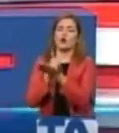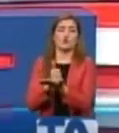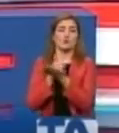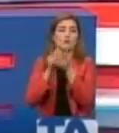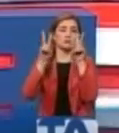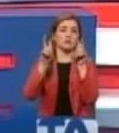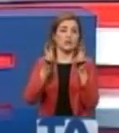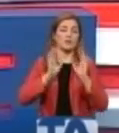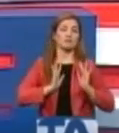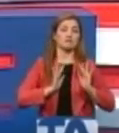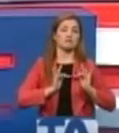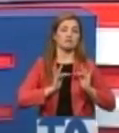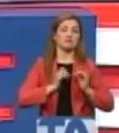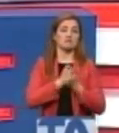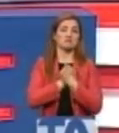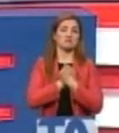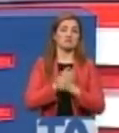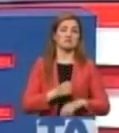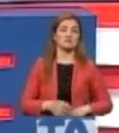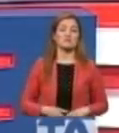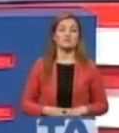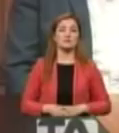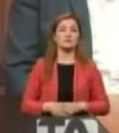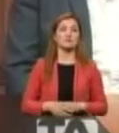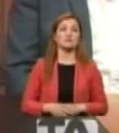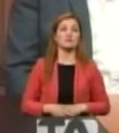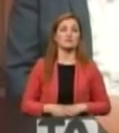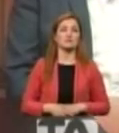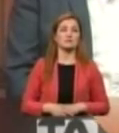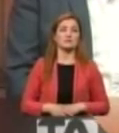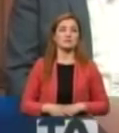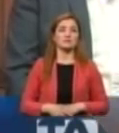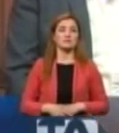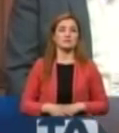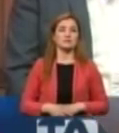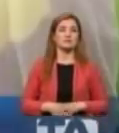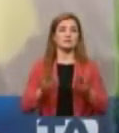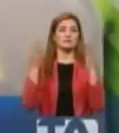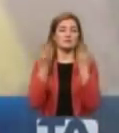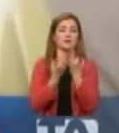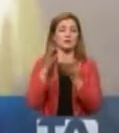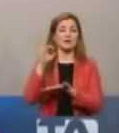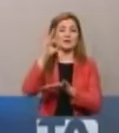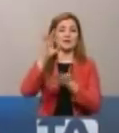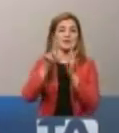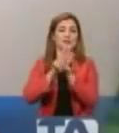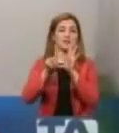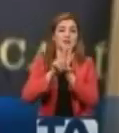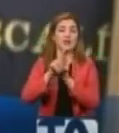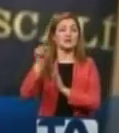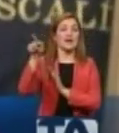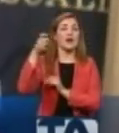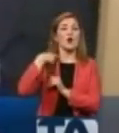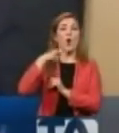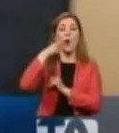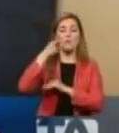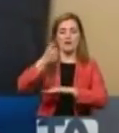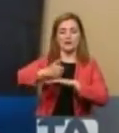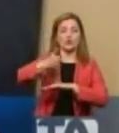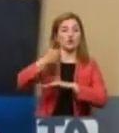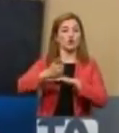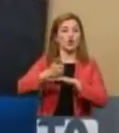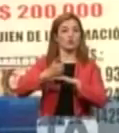en temas sentimentales. Los familiares y el representante legal de Jonathan C., el pastor evangélico señalado por